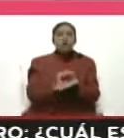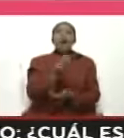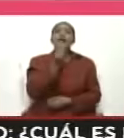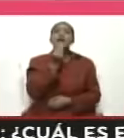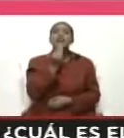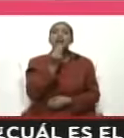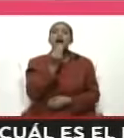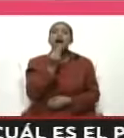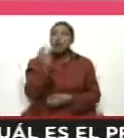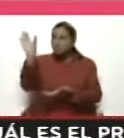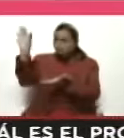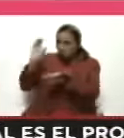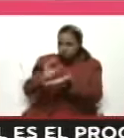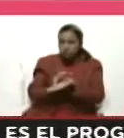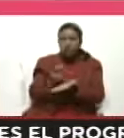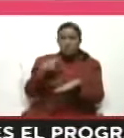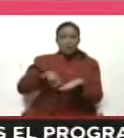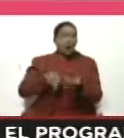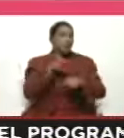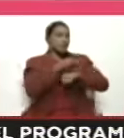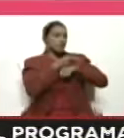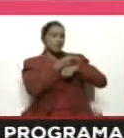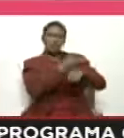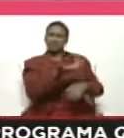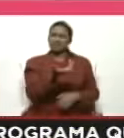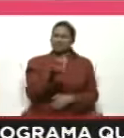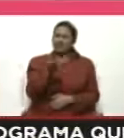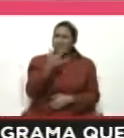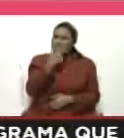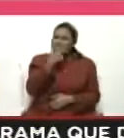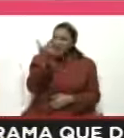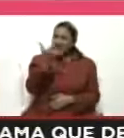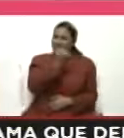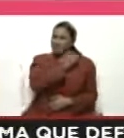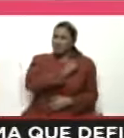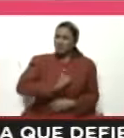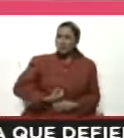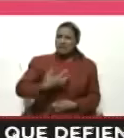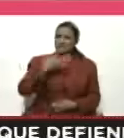palestino. Dan asco, vergüenza, en verdad.